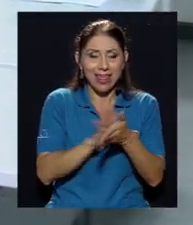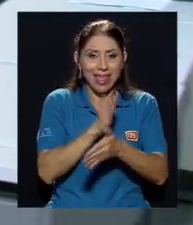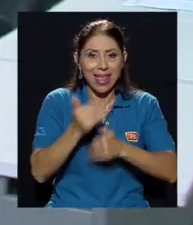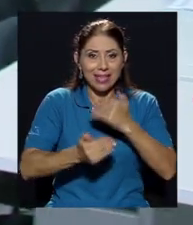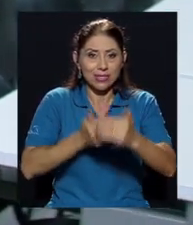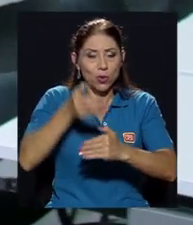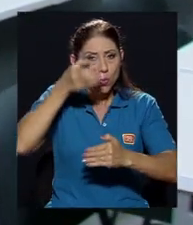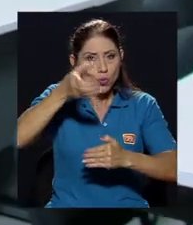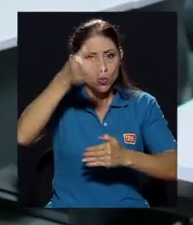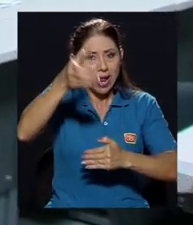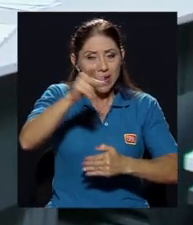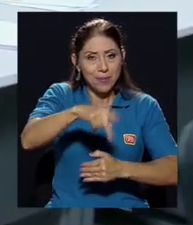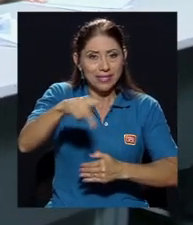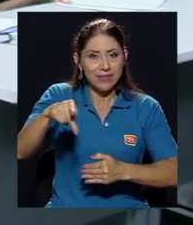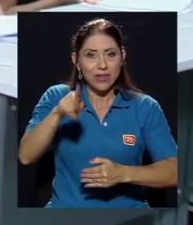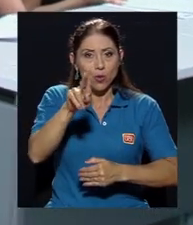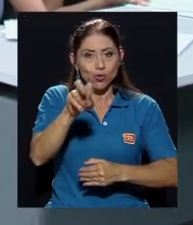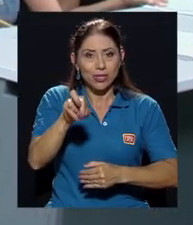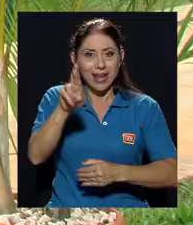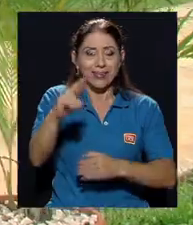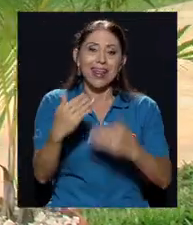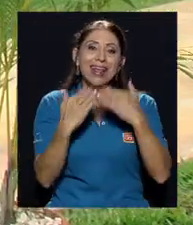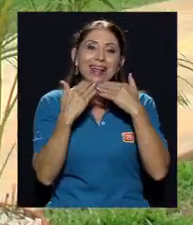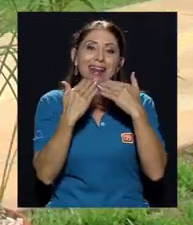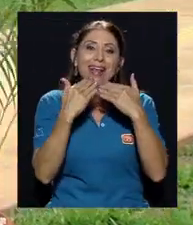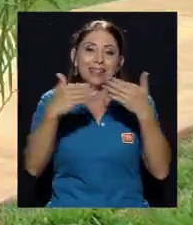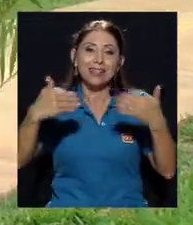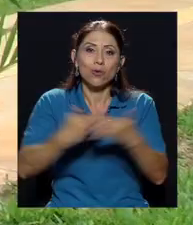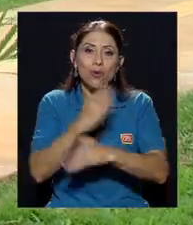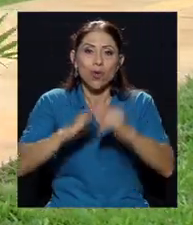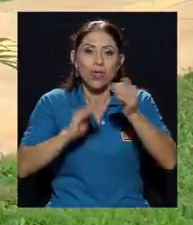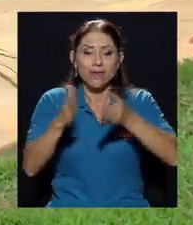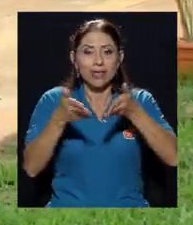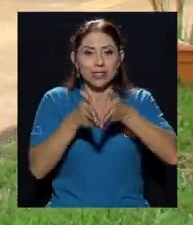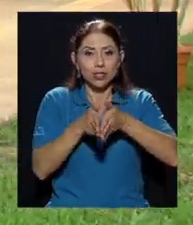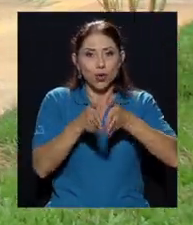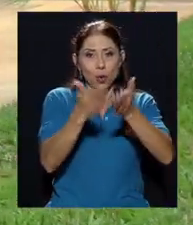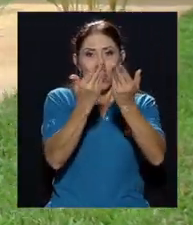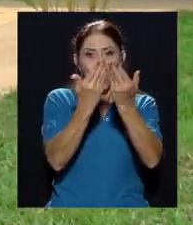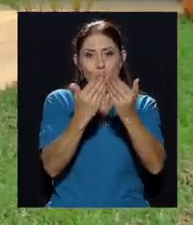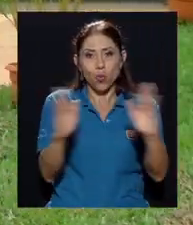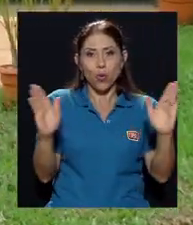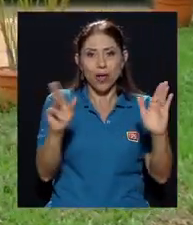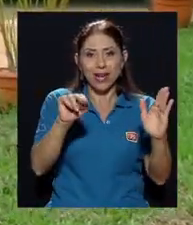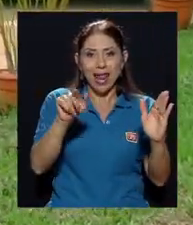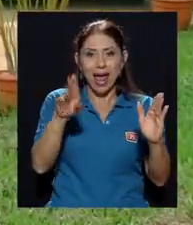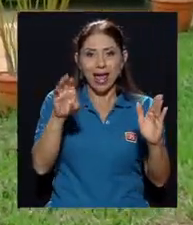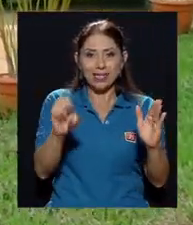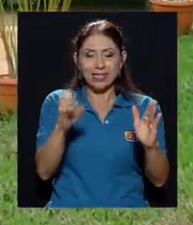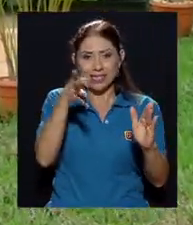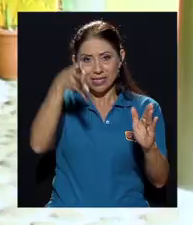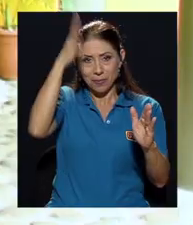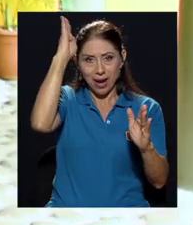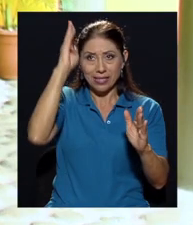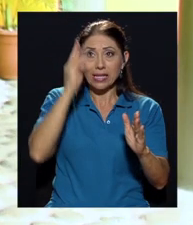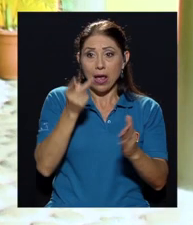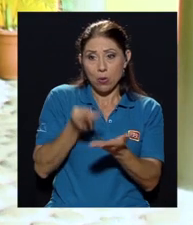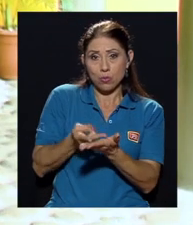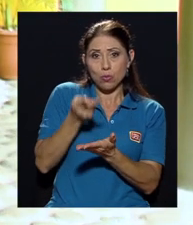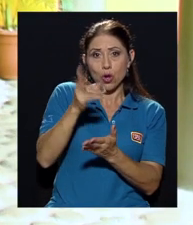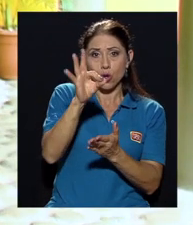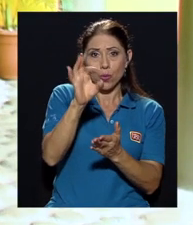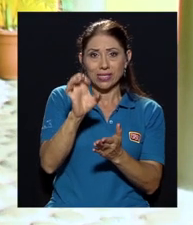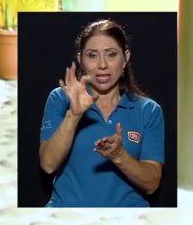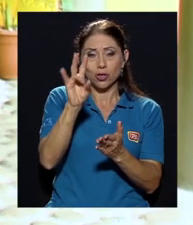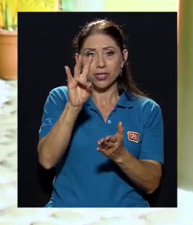Pacífico de la UCR, gracias a la apertura del nuevo edificio construido en la finca Nances de Esparza, cuyo costo es de